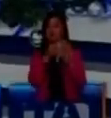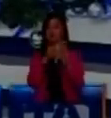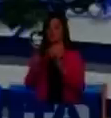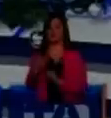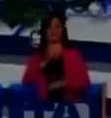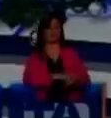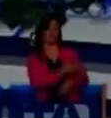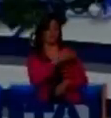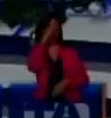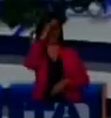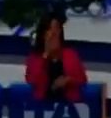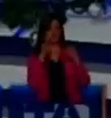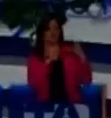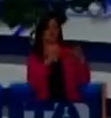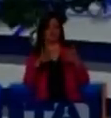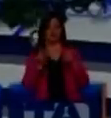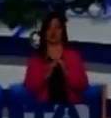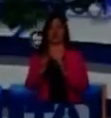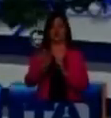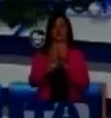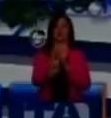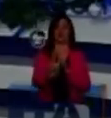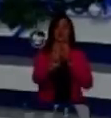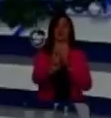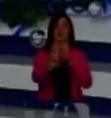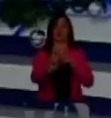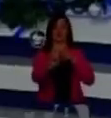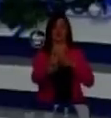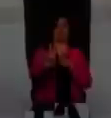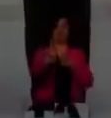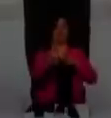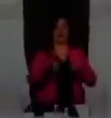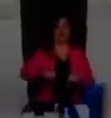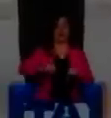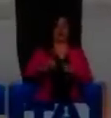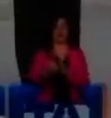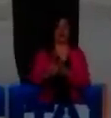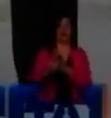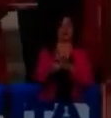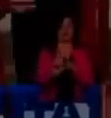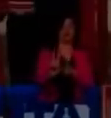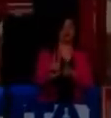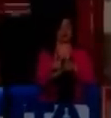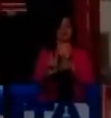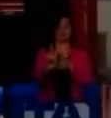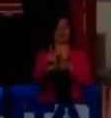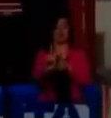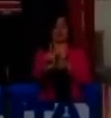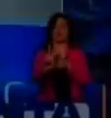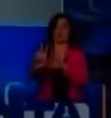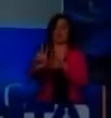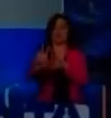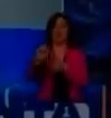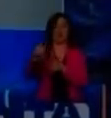una ceremonia de ascenso y también una condecoración postmortem. Con honores de héroe se le dio el último adiós